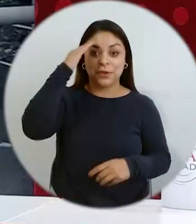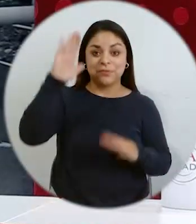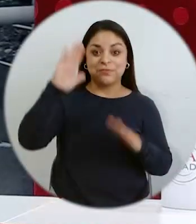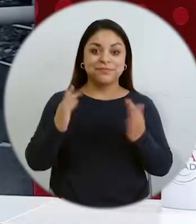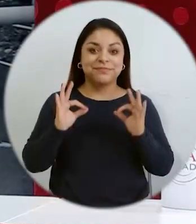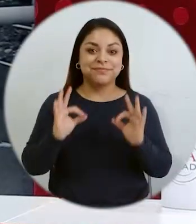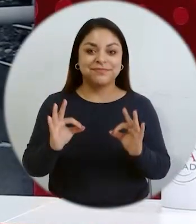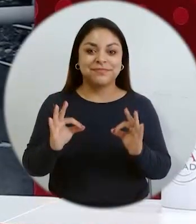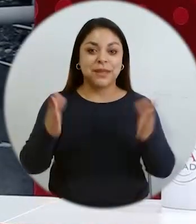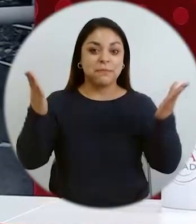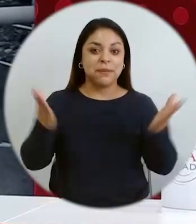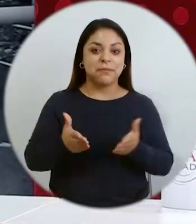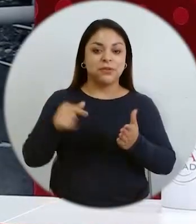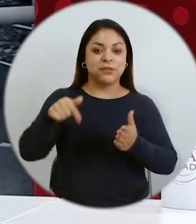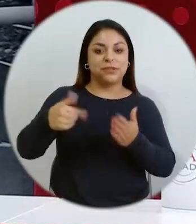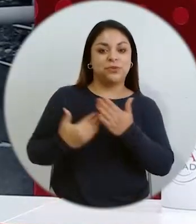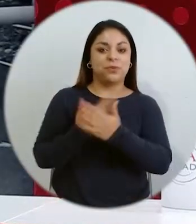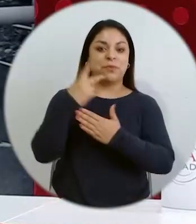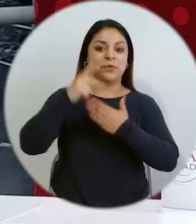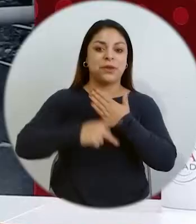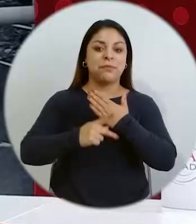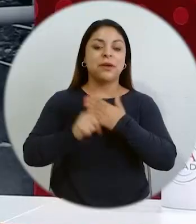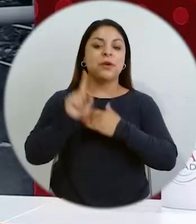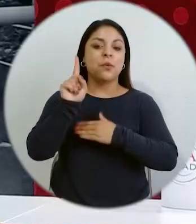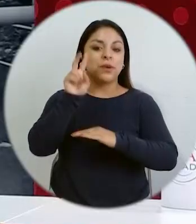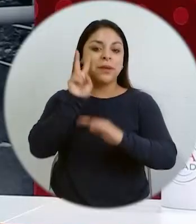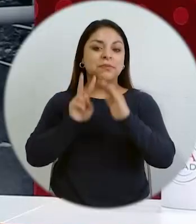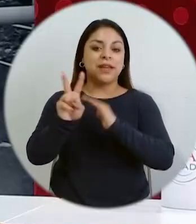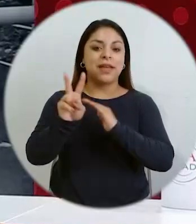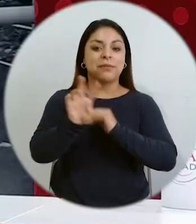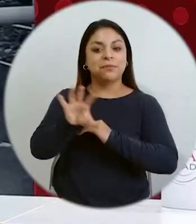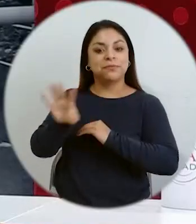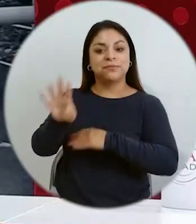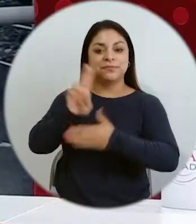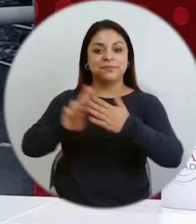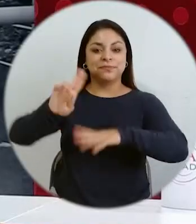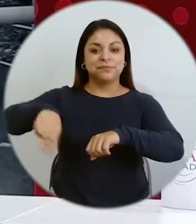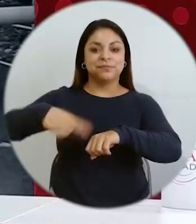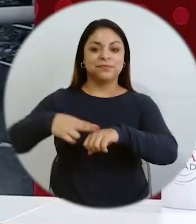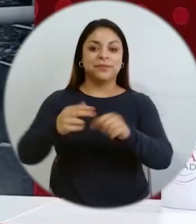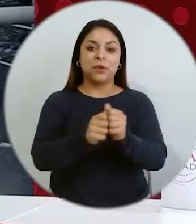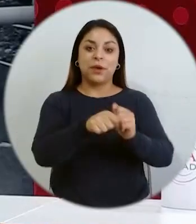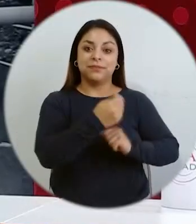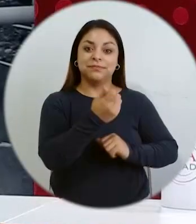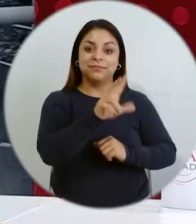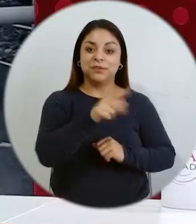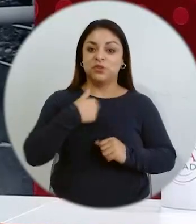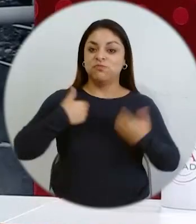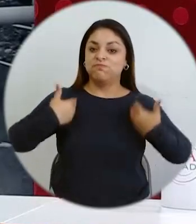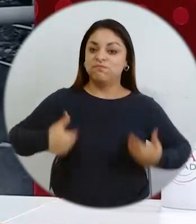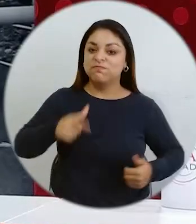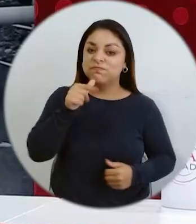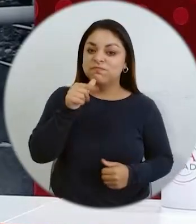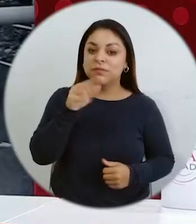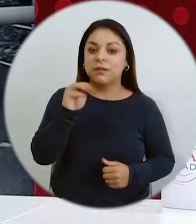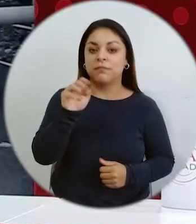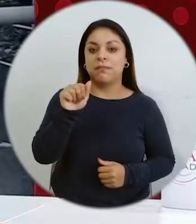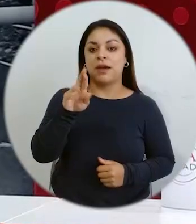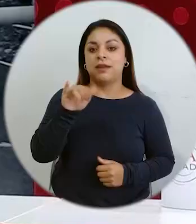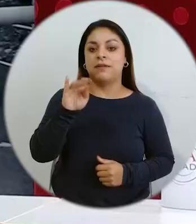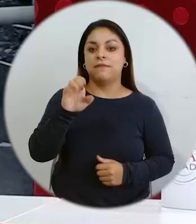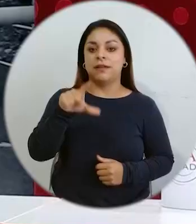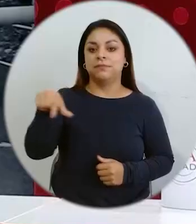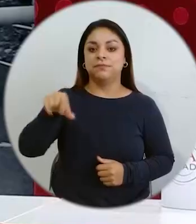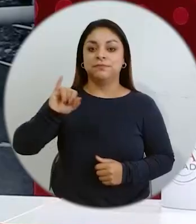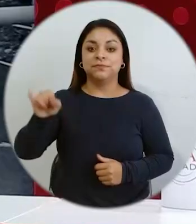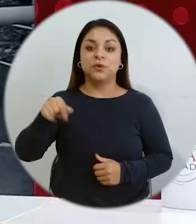especial de Una Mirada, el programa de la Universidad Nacional y de CINAR S.A. Soy Maribel Quiroz Jara y en esta oportunidad vamos a